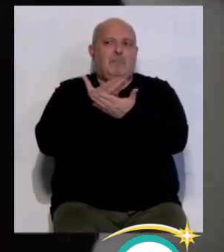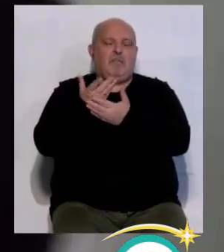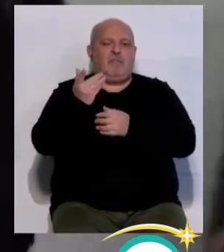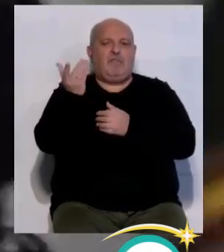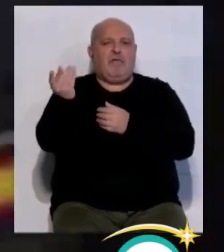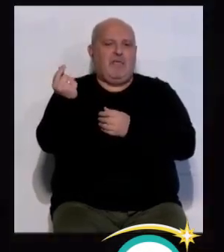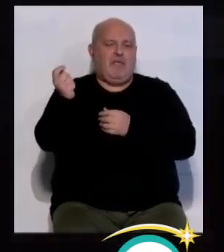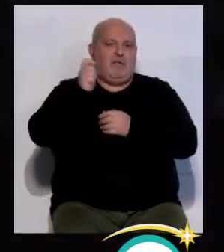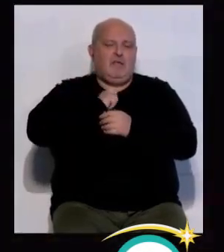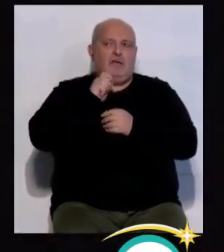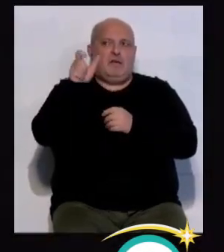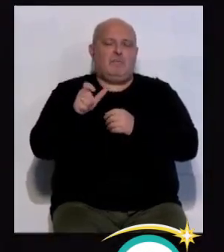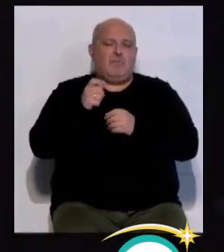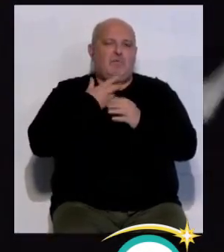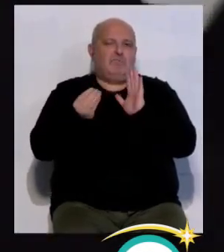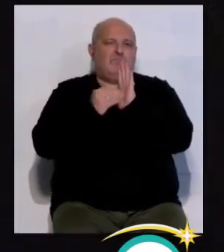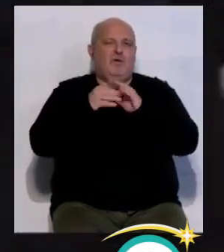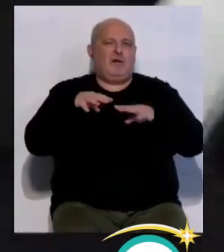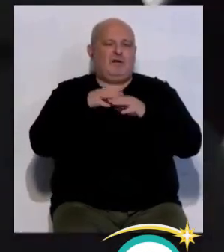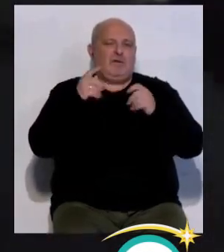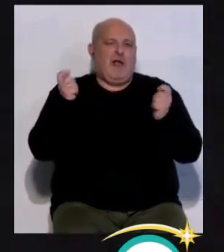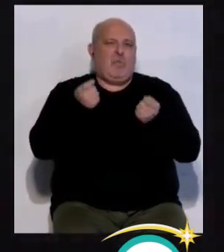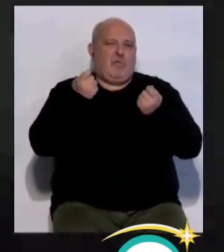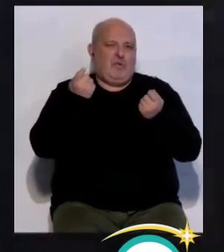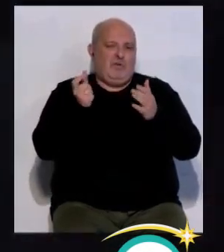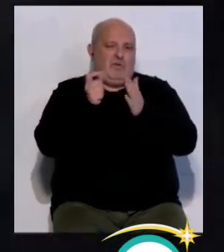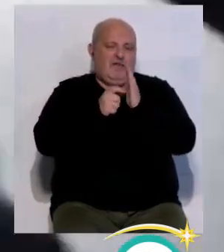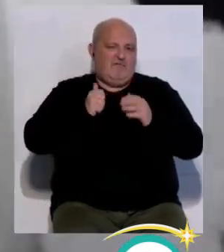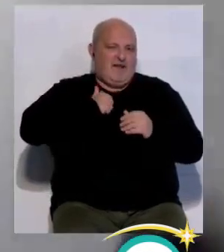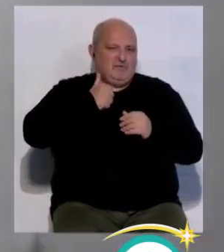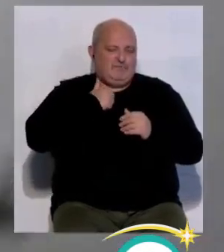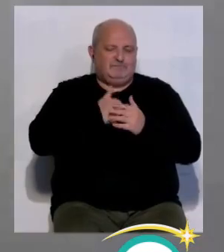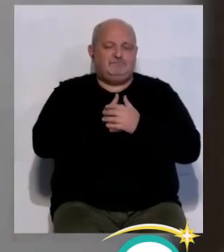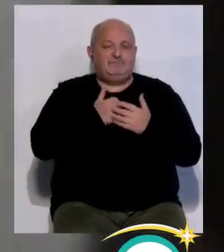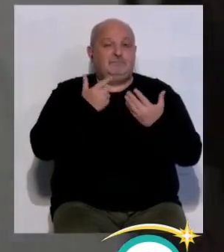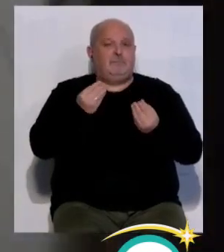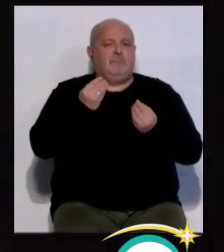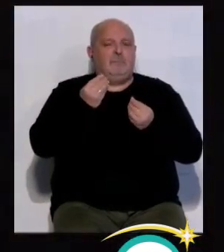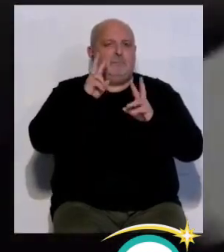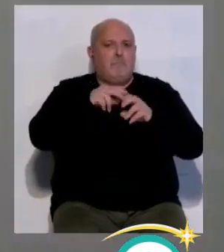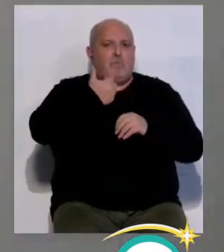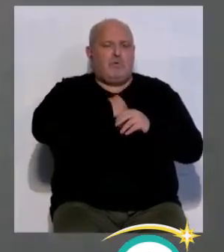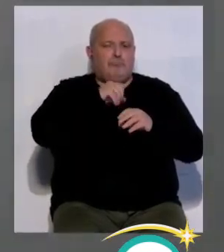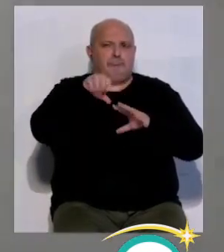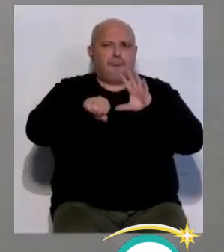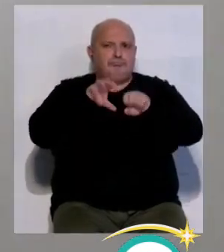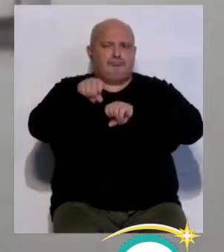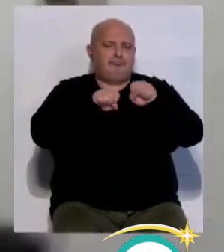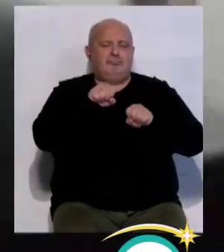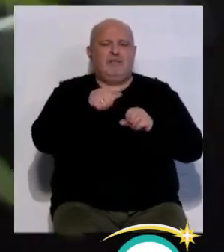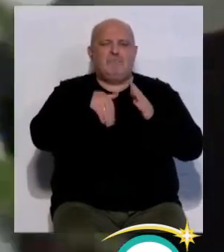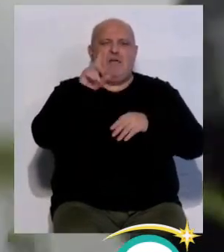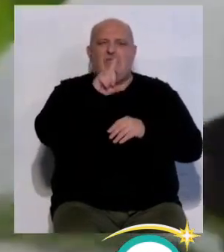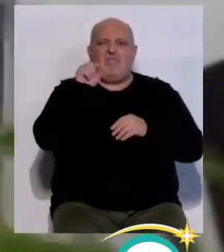a la víctima, que era alguien que publicitaba en redes la venta de algún producto. La investigación realizada ha permitido esclarecer más de